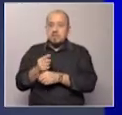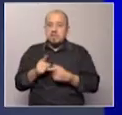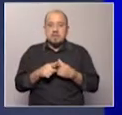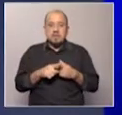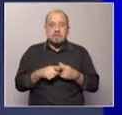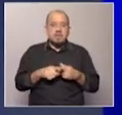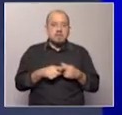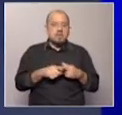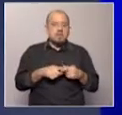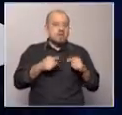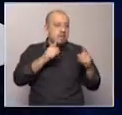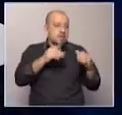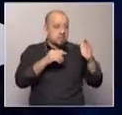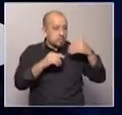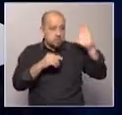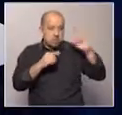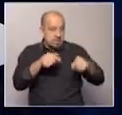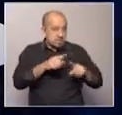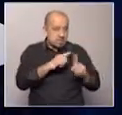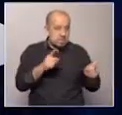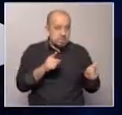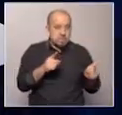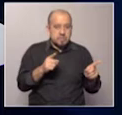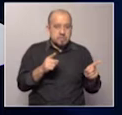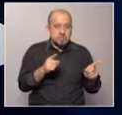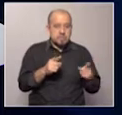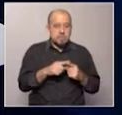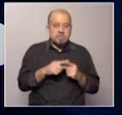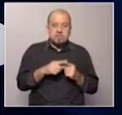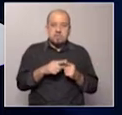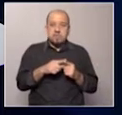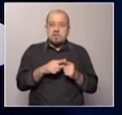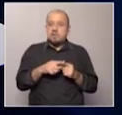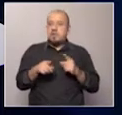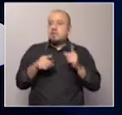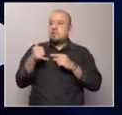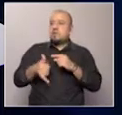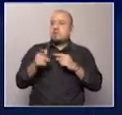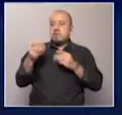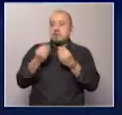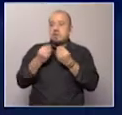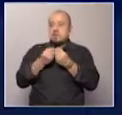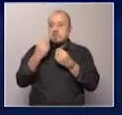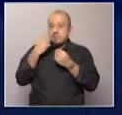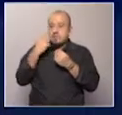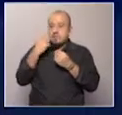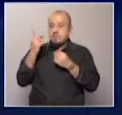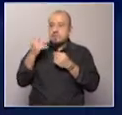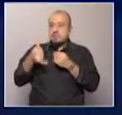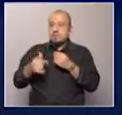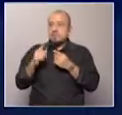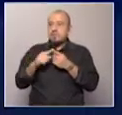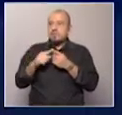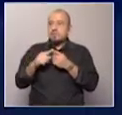no pasa en su mayoría no diré que eso tiene muchos problemas en la cárcel tenemos más o menos un tercio